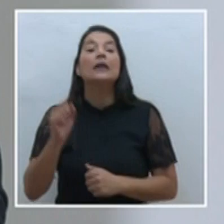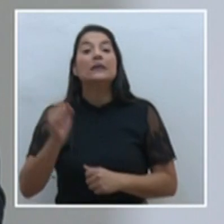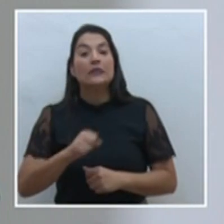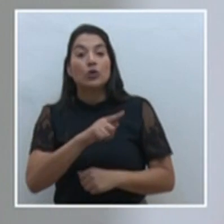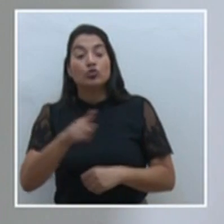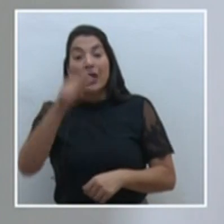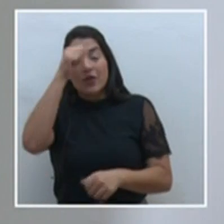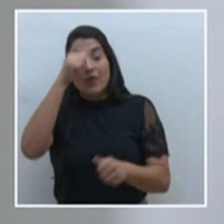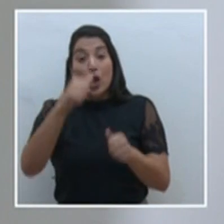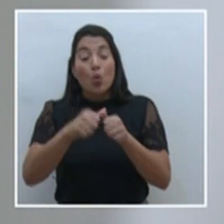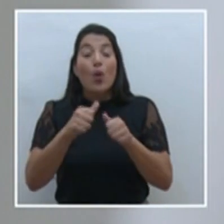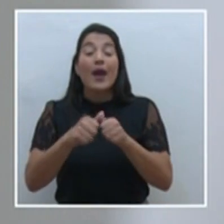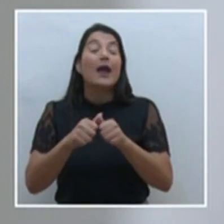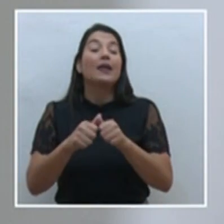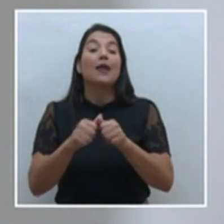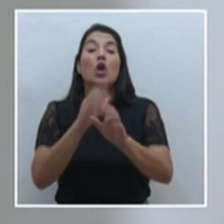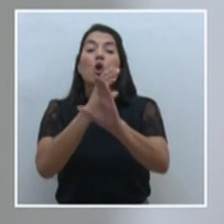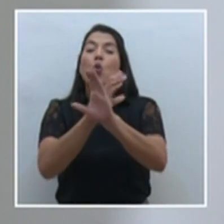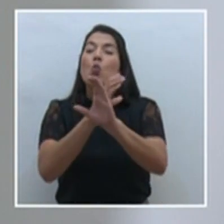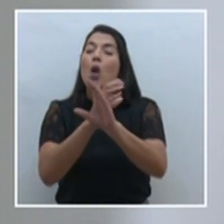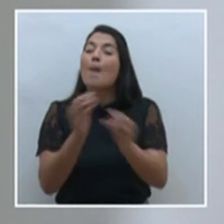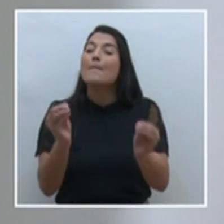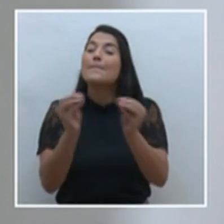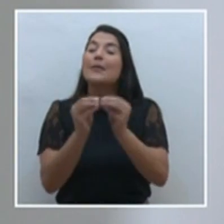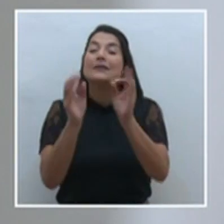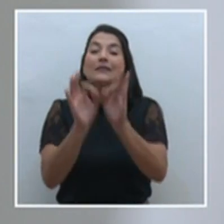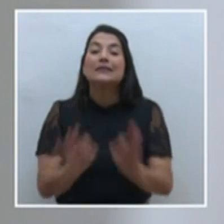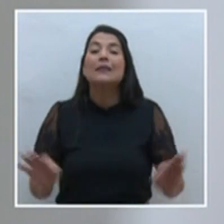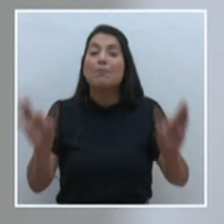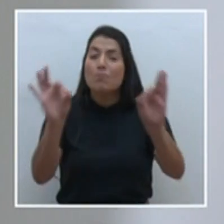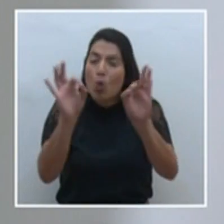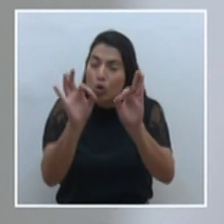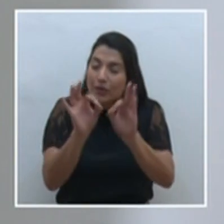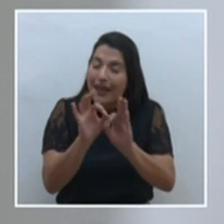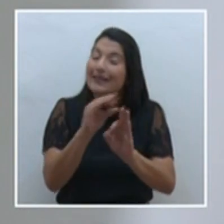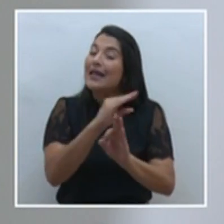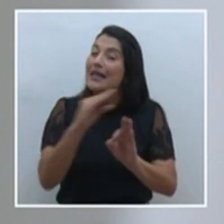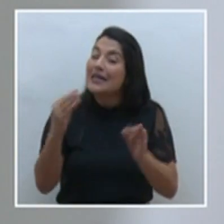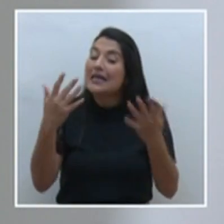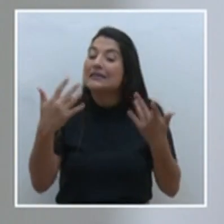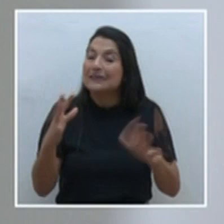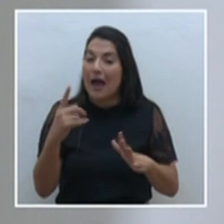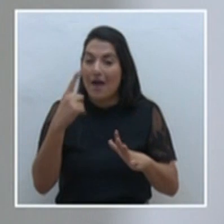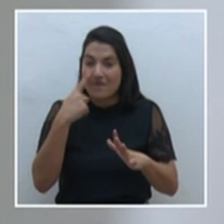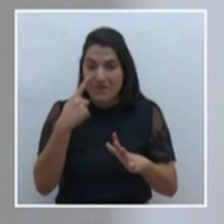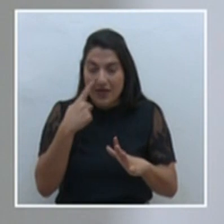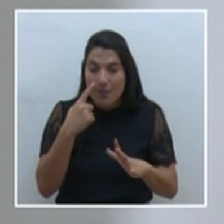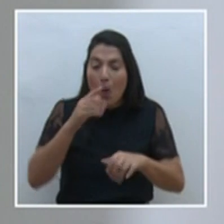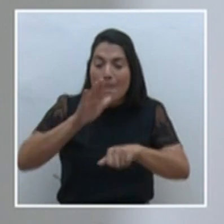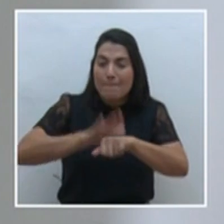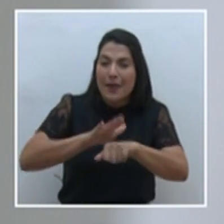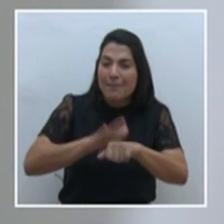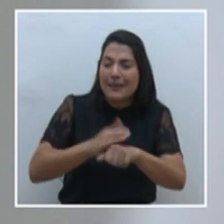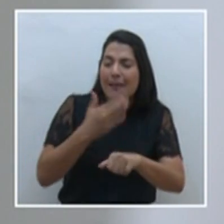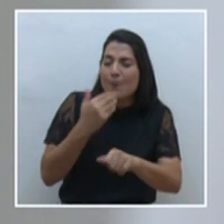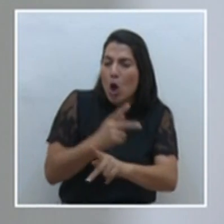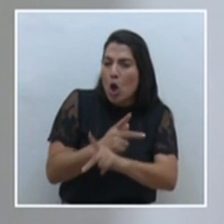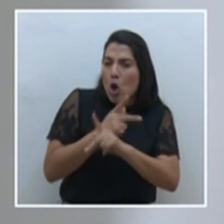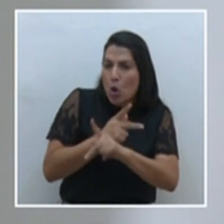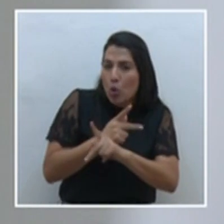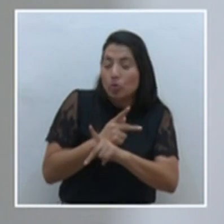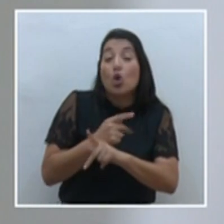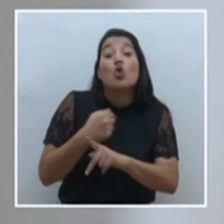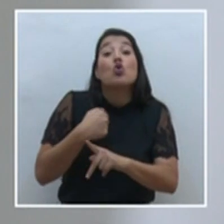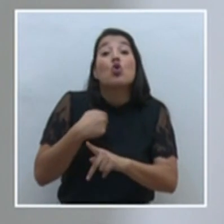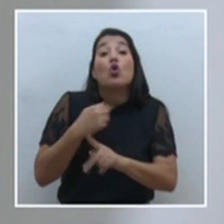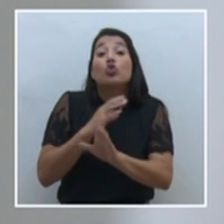que las medidas más importantes y las que han demostrado una mayor efectividad para la prevención en la transmisión son las que acabo